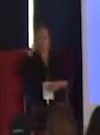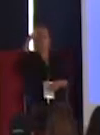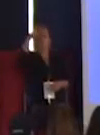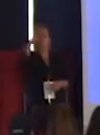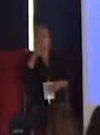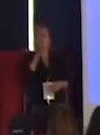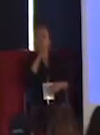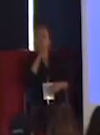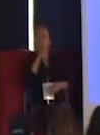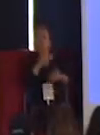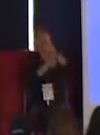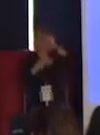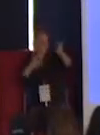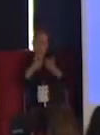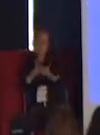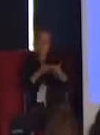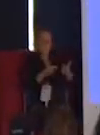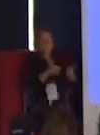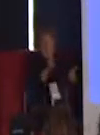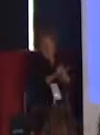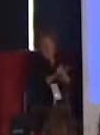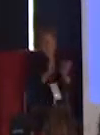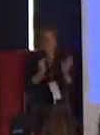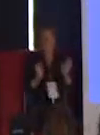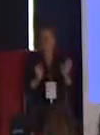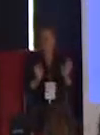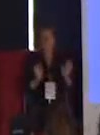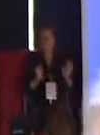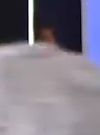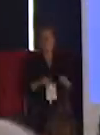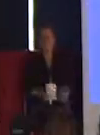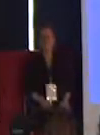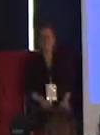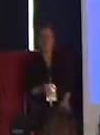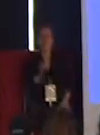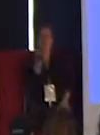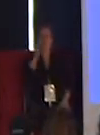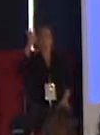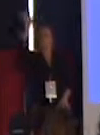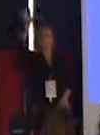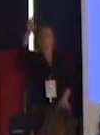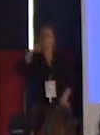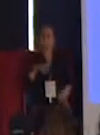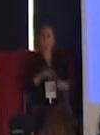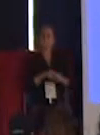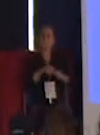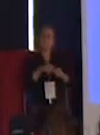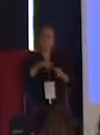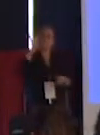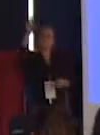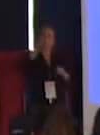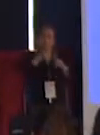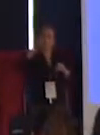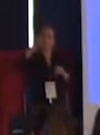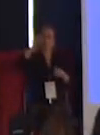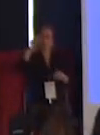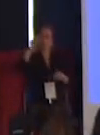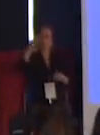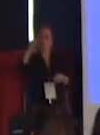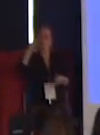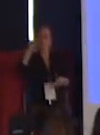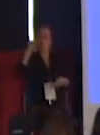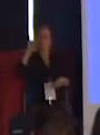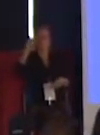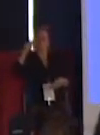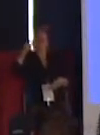de unos asesinos, porque eso es lo que son ellos. Noruega desde el 2004 tiene denunciado a Colombia por violar los